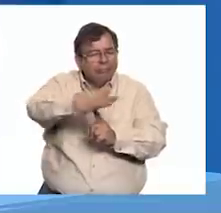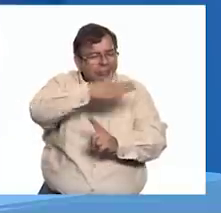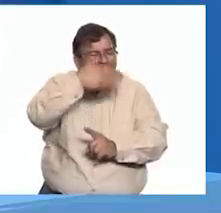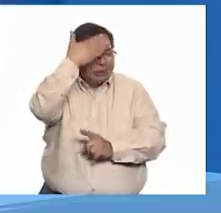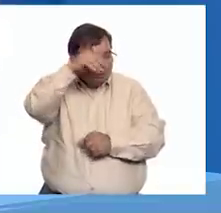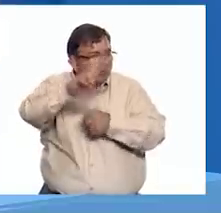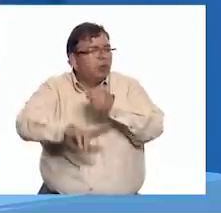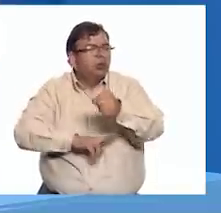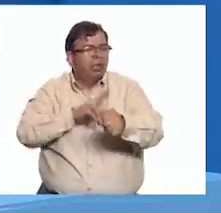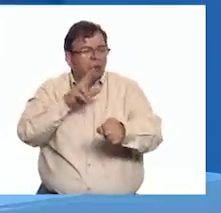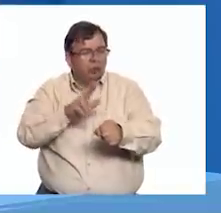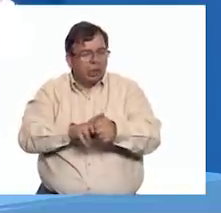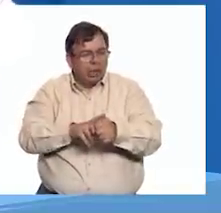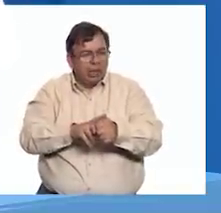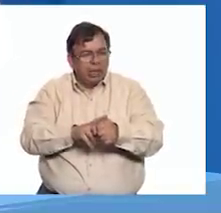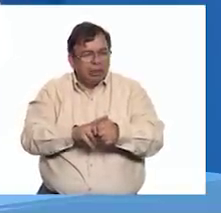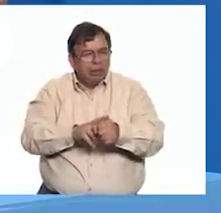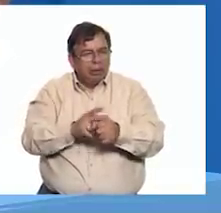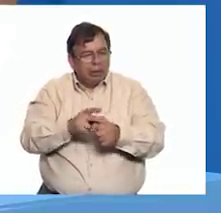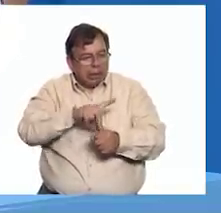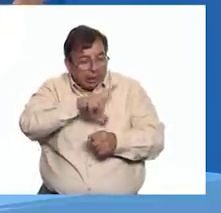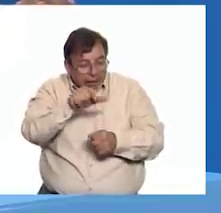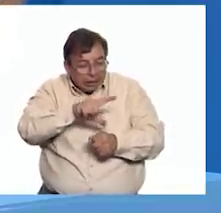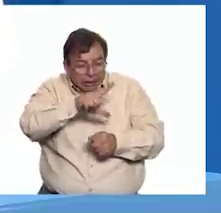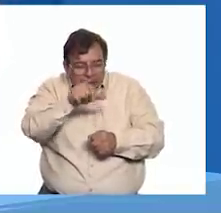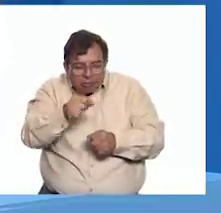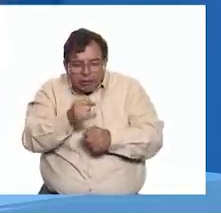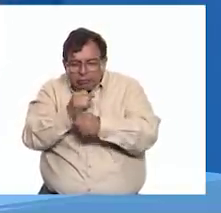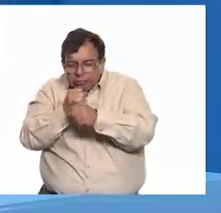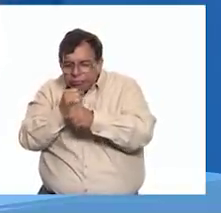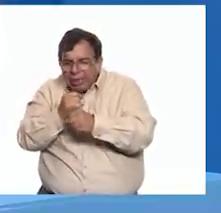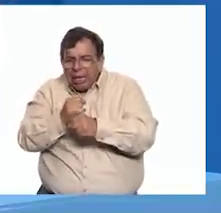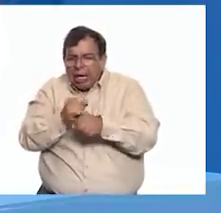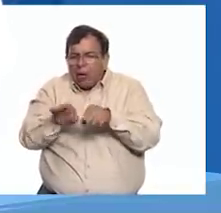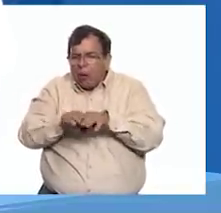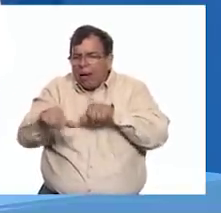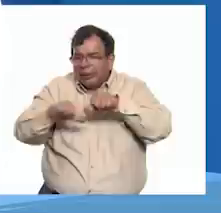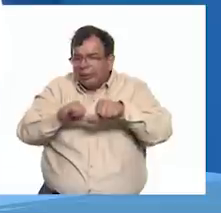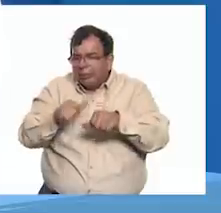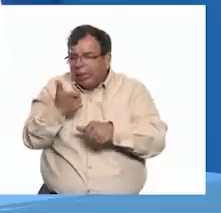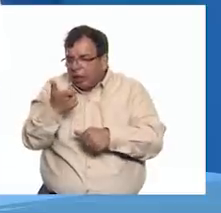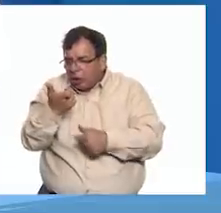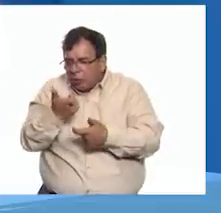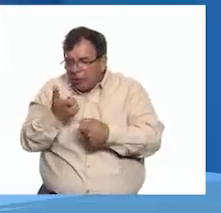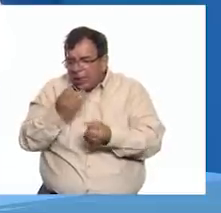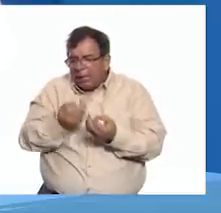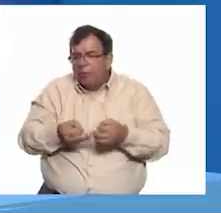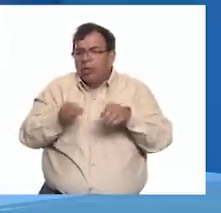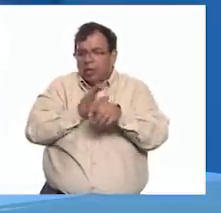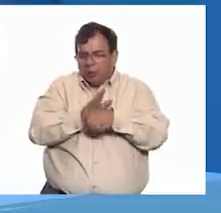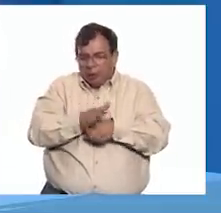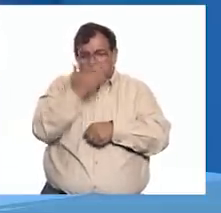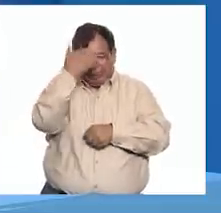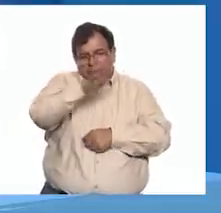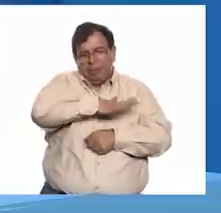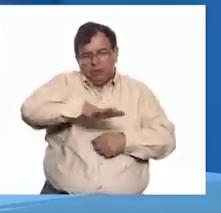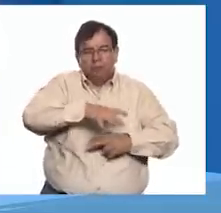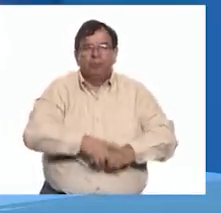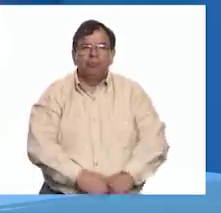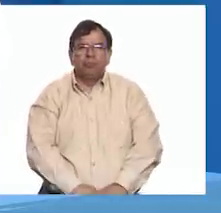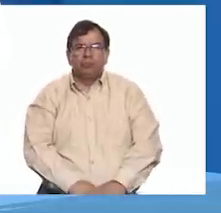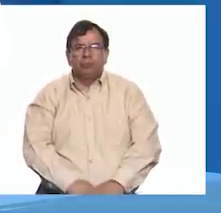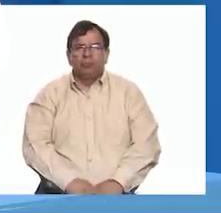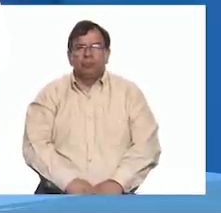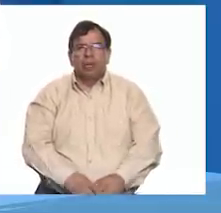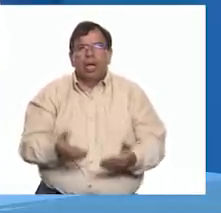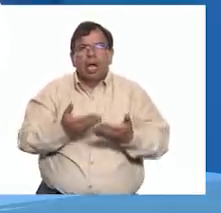región para tenerla presente cuando analicemos algunas de las actividades económicas más importantes. Ahora